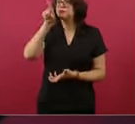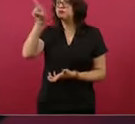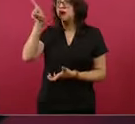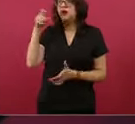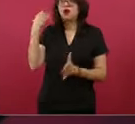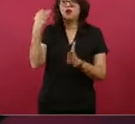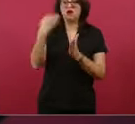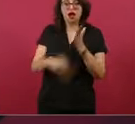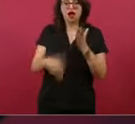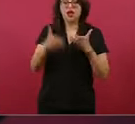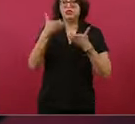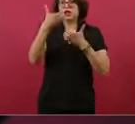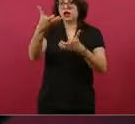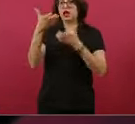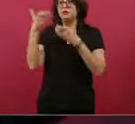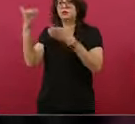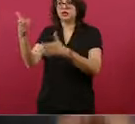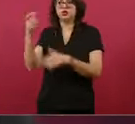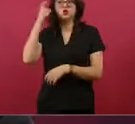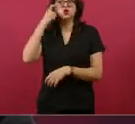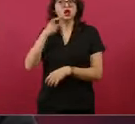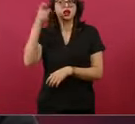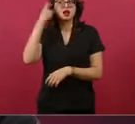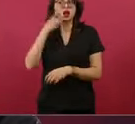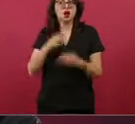caminos en la montaña de Guerrero.